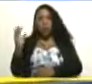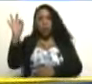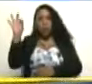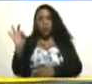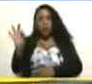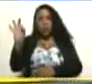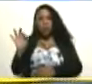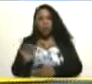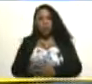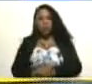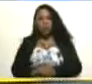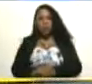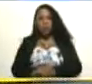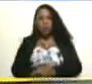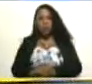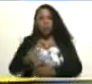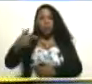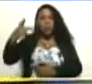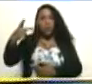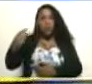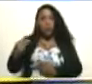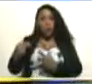96,34%. Opción del no,